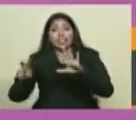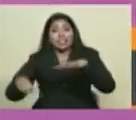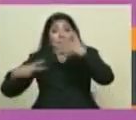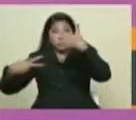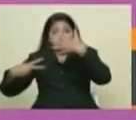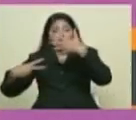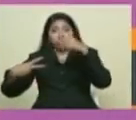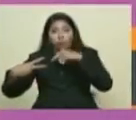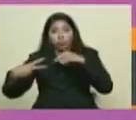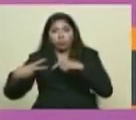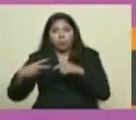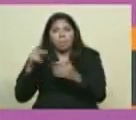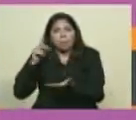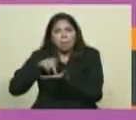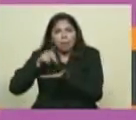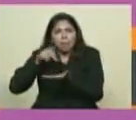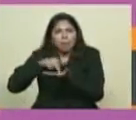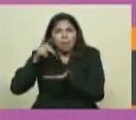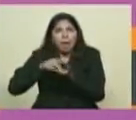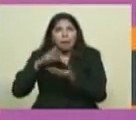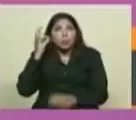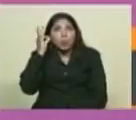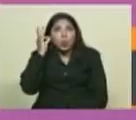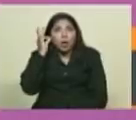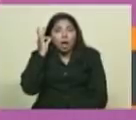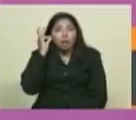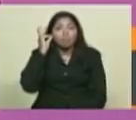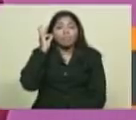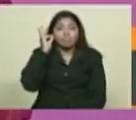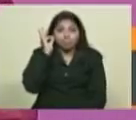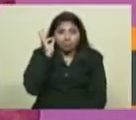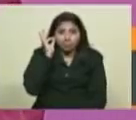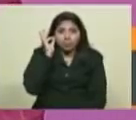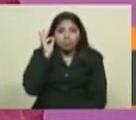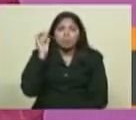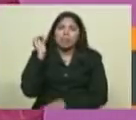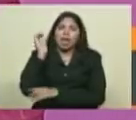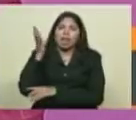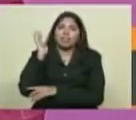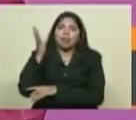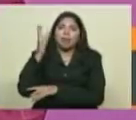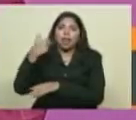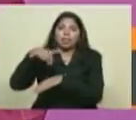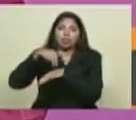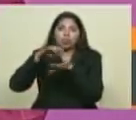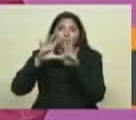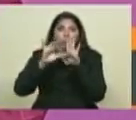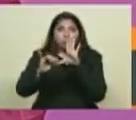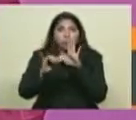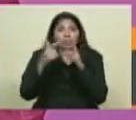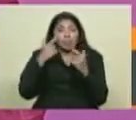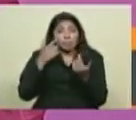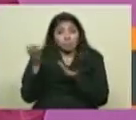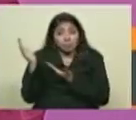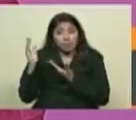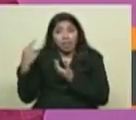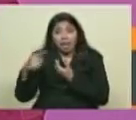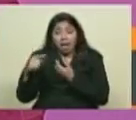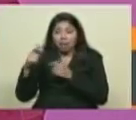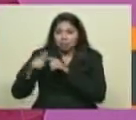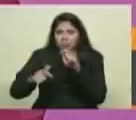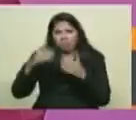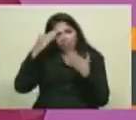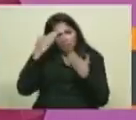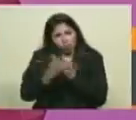en participación de la mujer en la Asamblea Nacional Constituyente. Aquí están las constituyentes, quiero darle